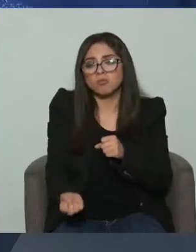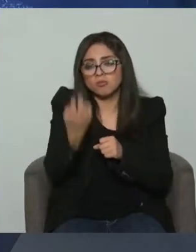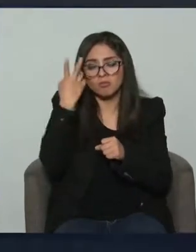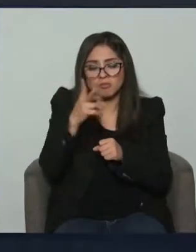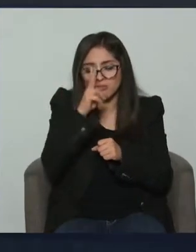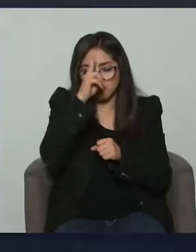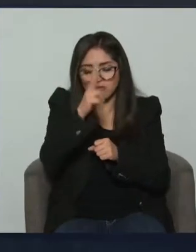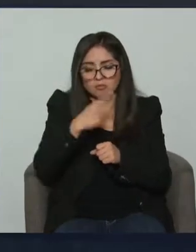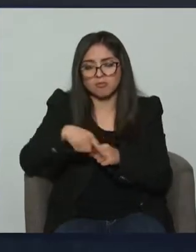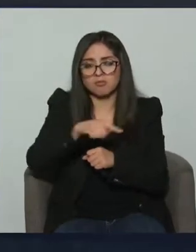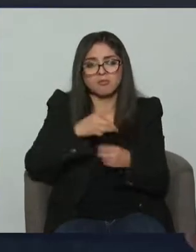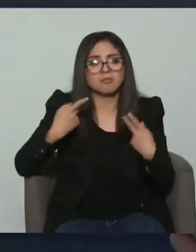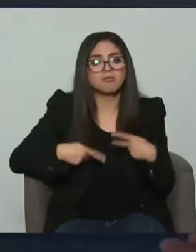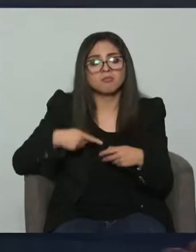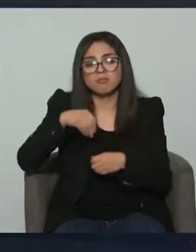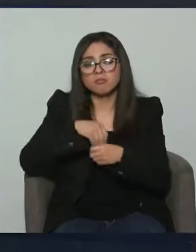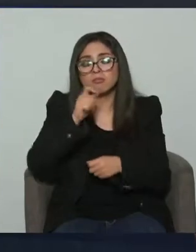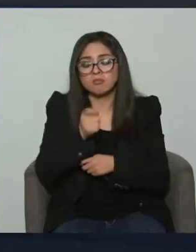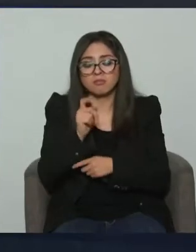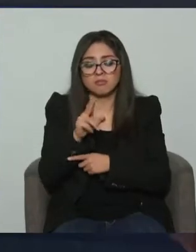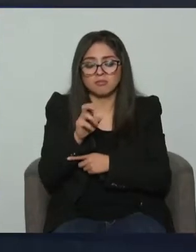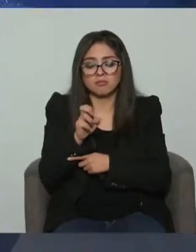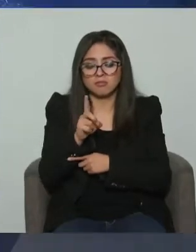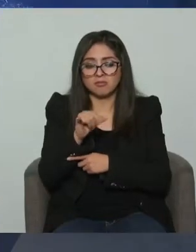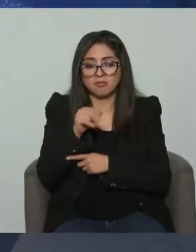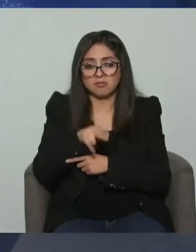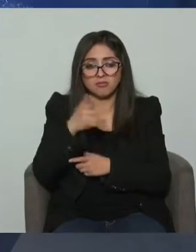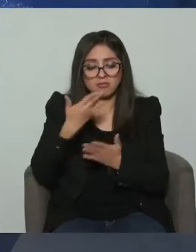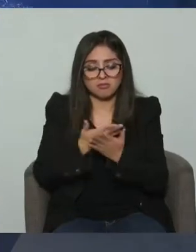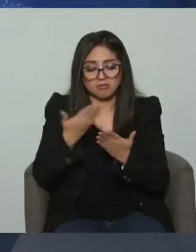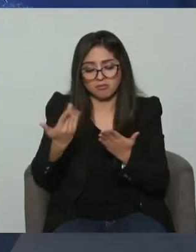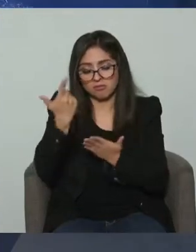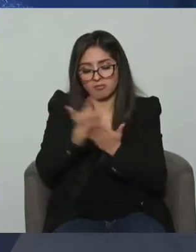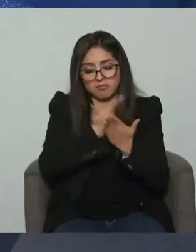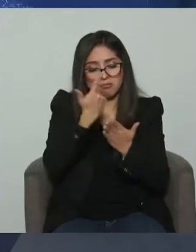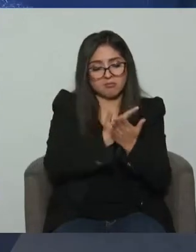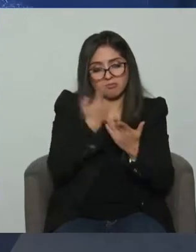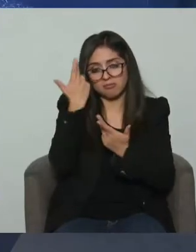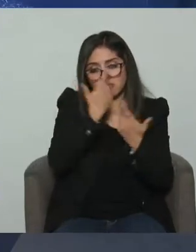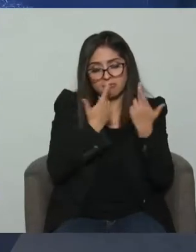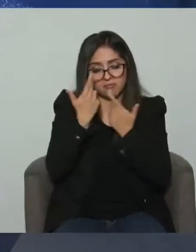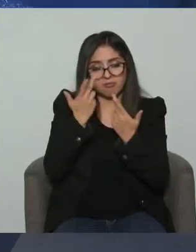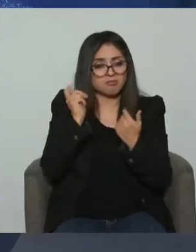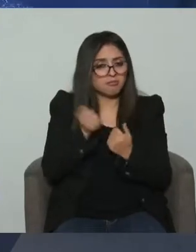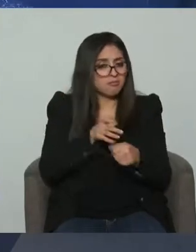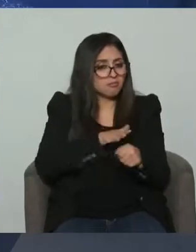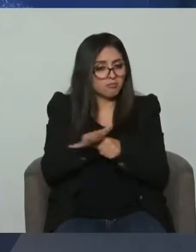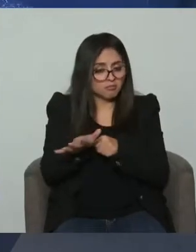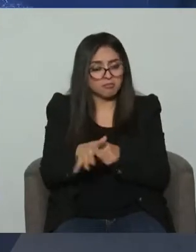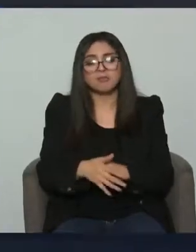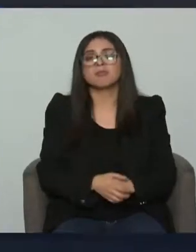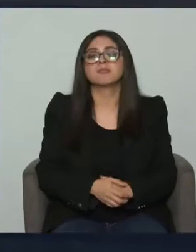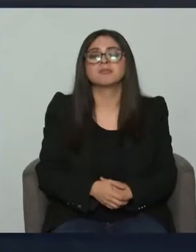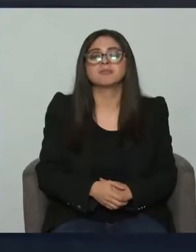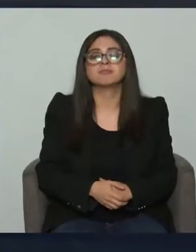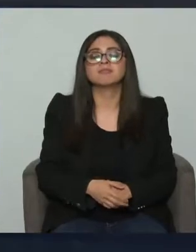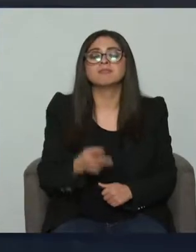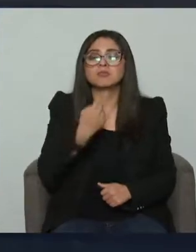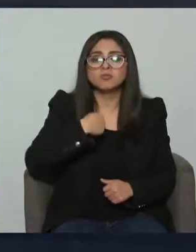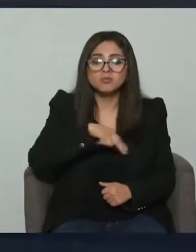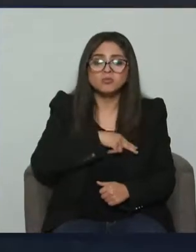vimos que transcurrieron estos 2 sexenios con mucha violencia y además con un ambiente de guerra, como dicen